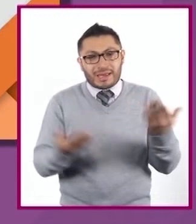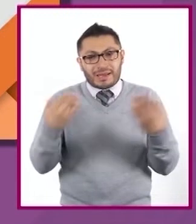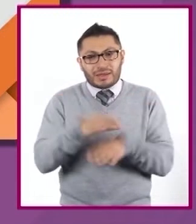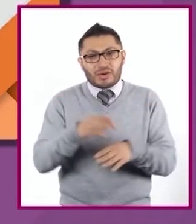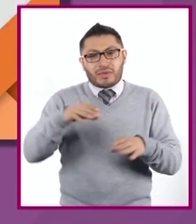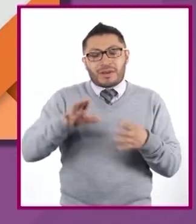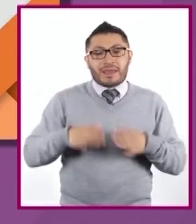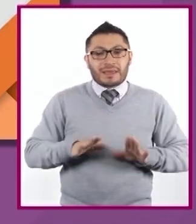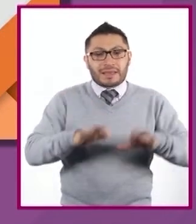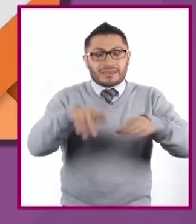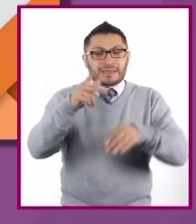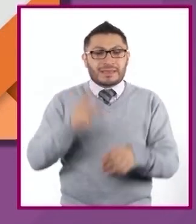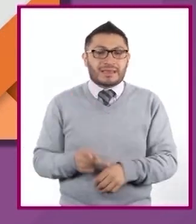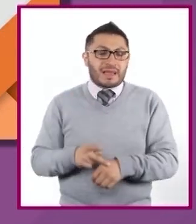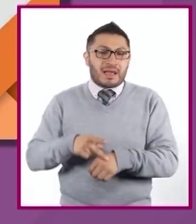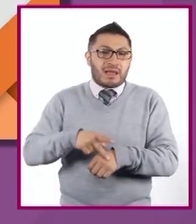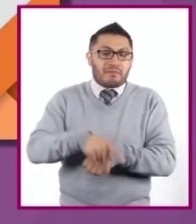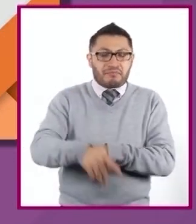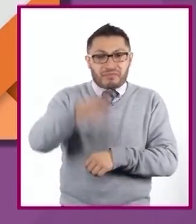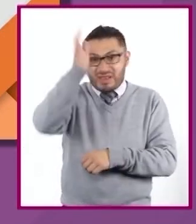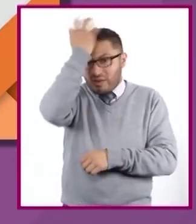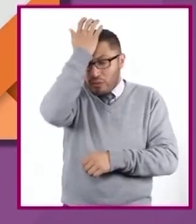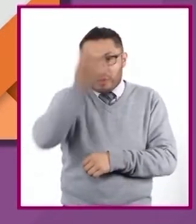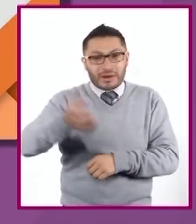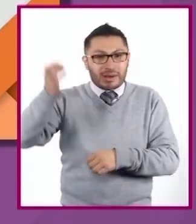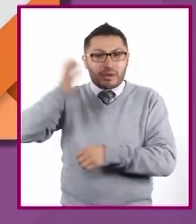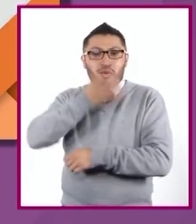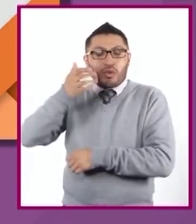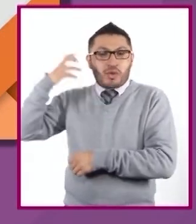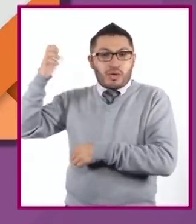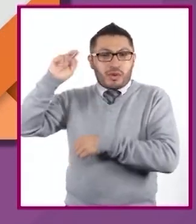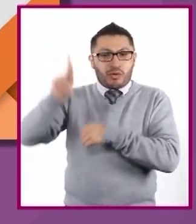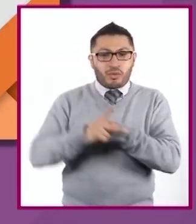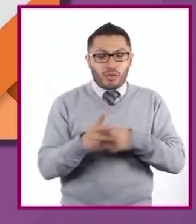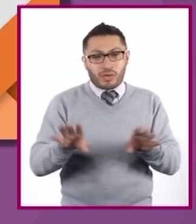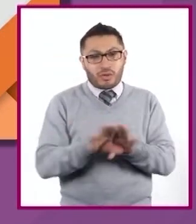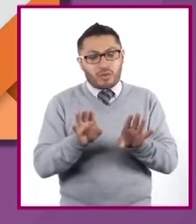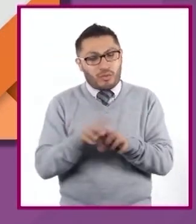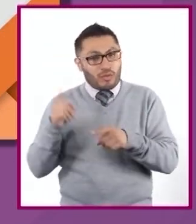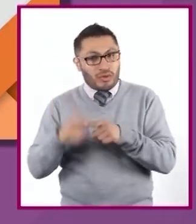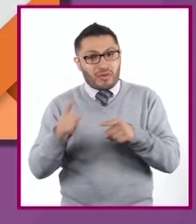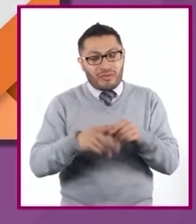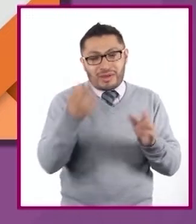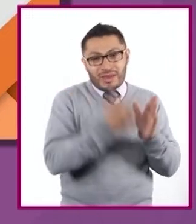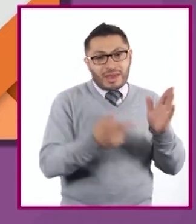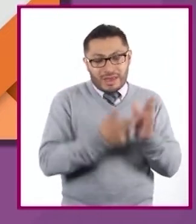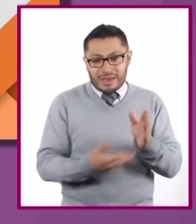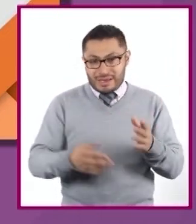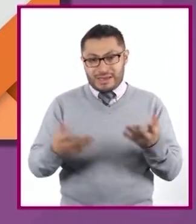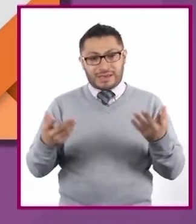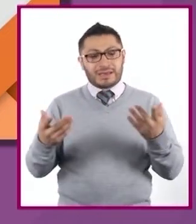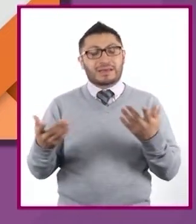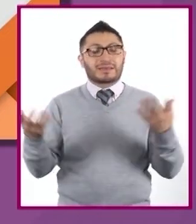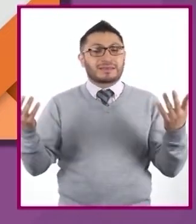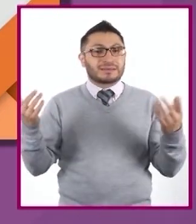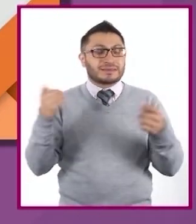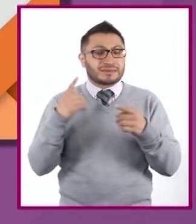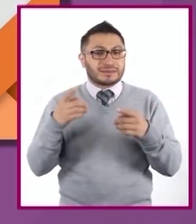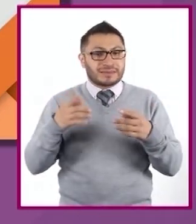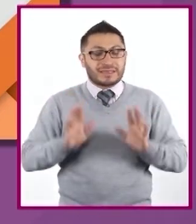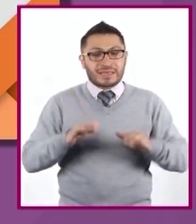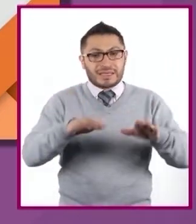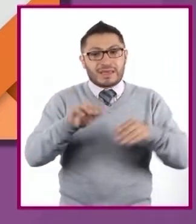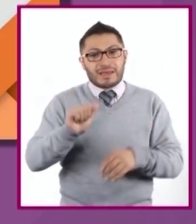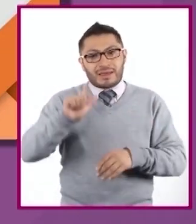de textiles de lana de tradición europea. Se diferenciaban de los talleres artesanales que se dedicaban a la elaboración de telas de